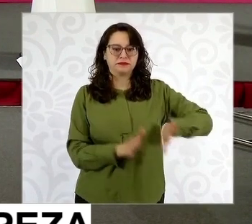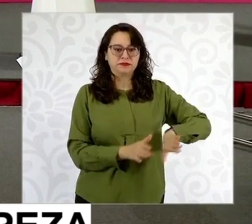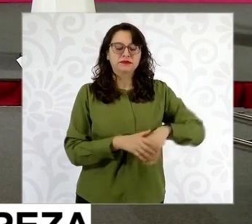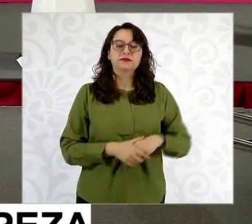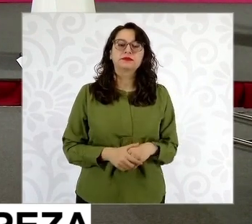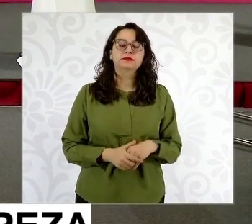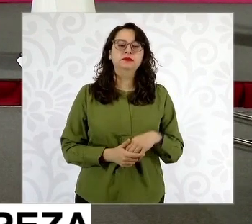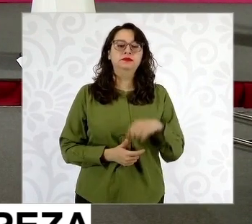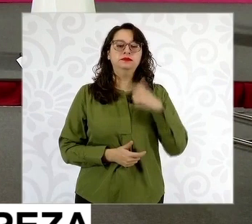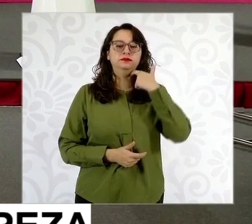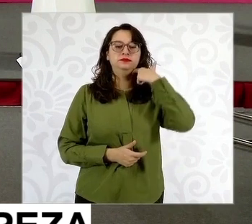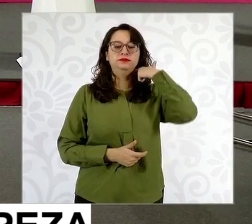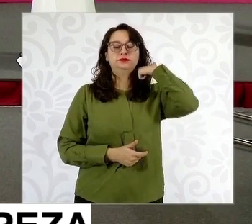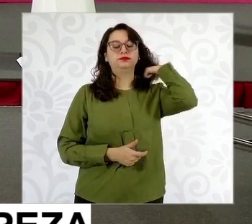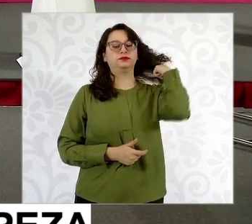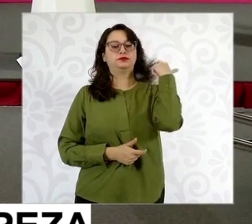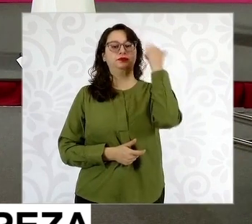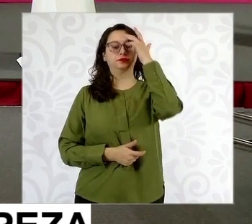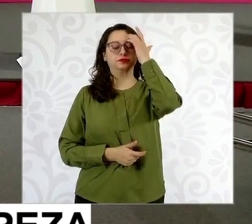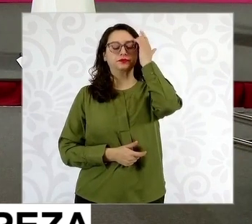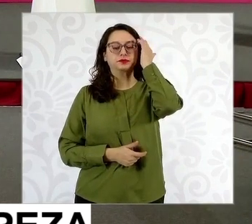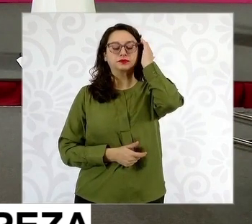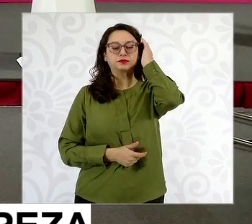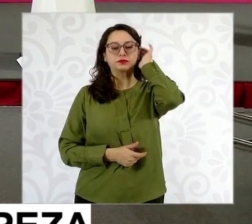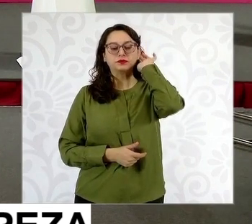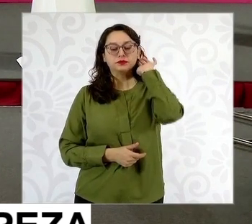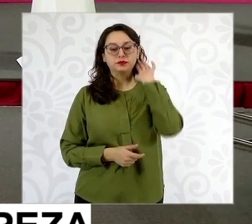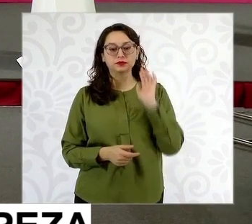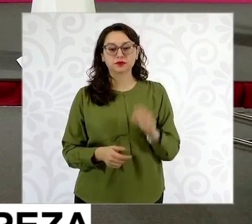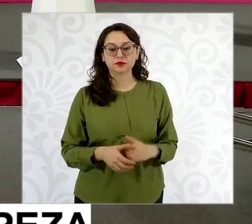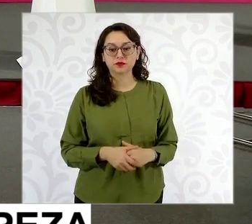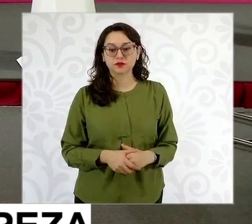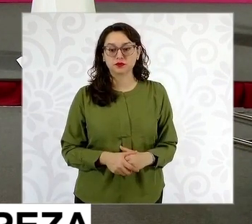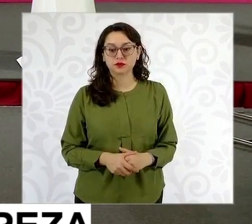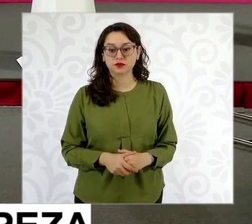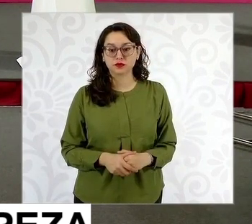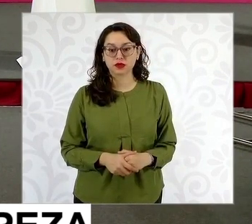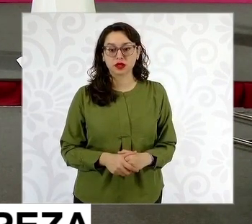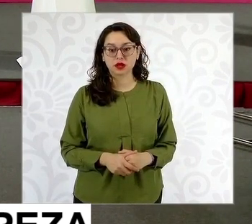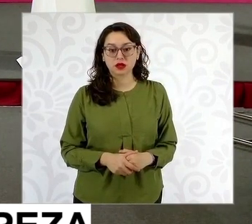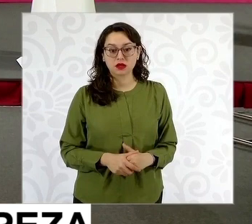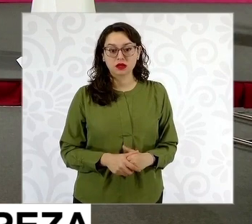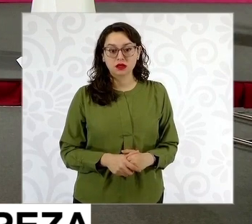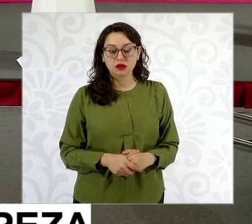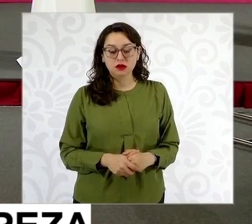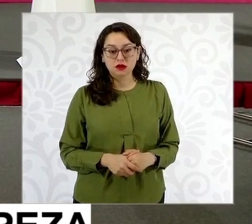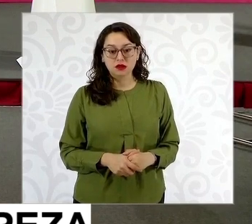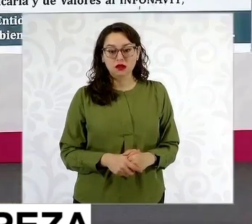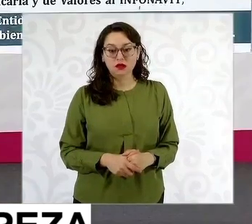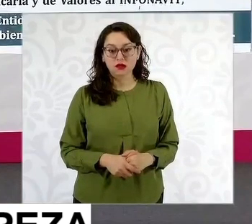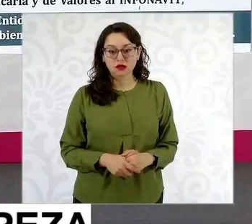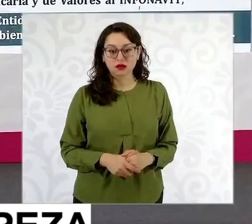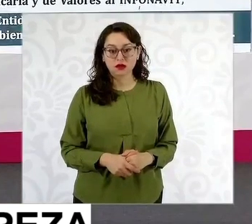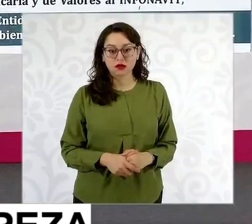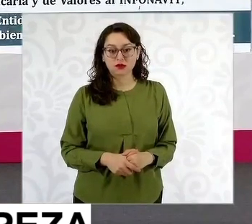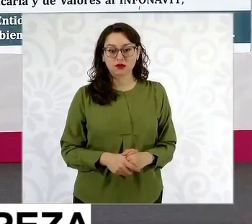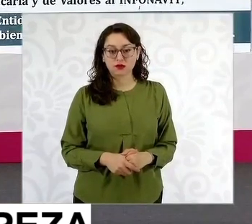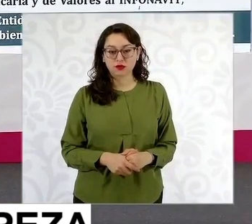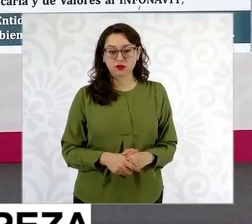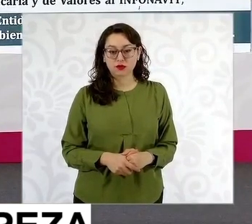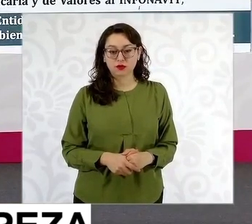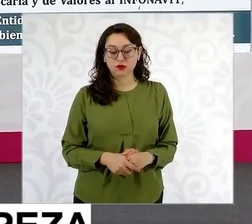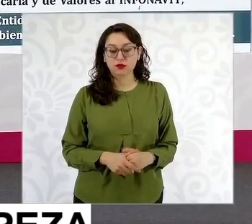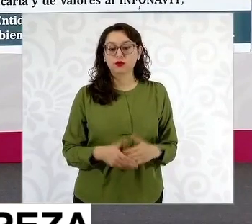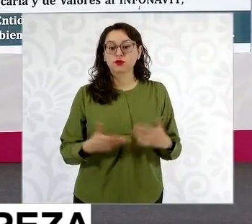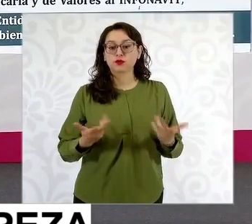Bueno, antes del cuadro decirles que el Infonavit puede